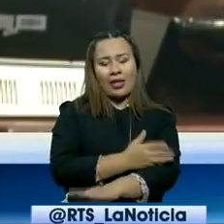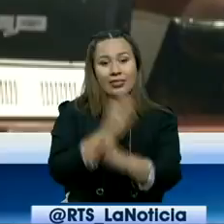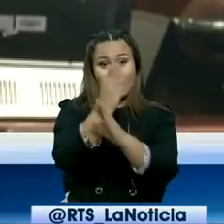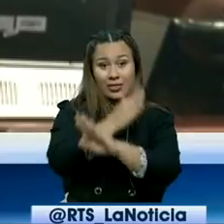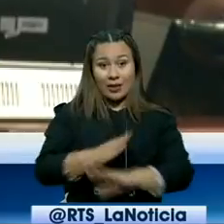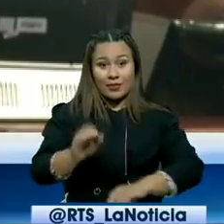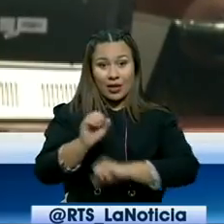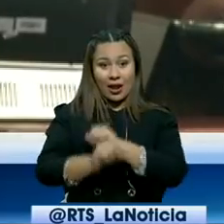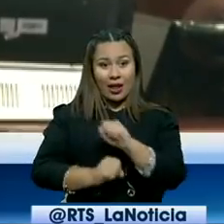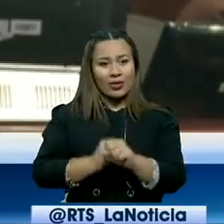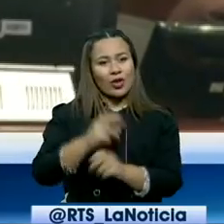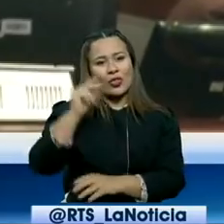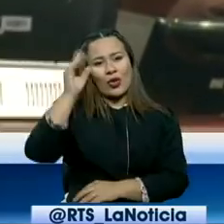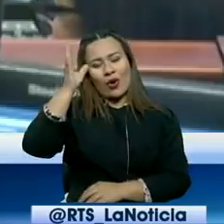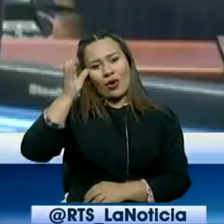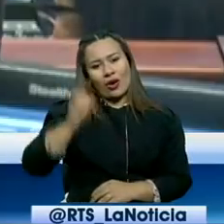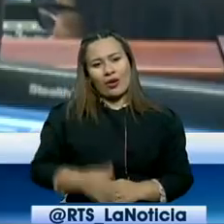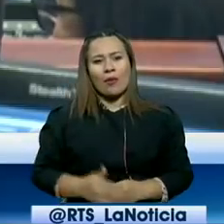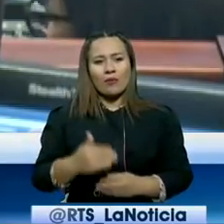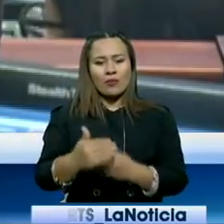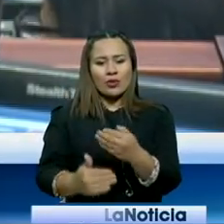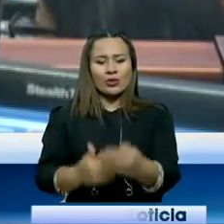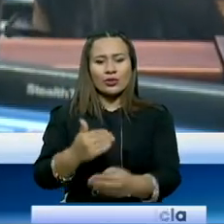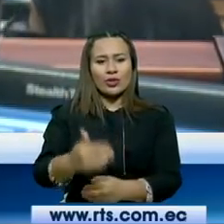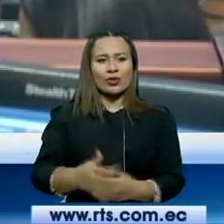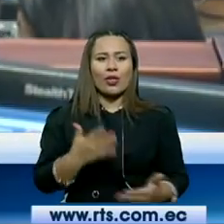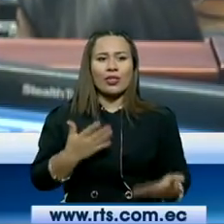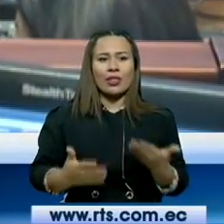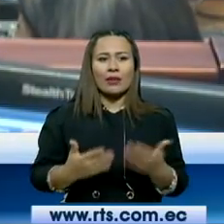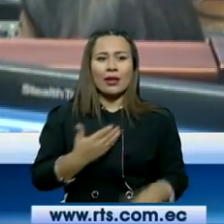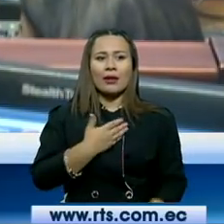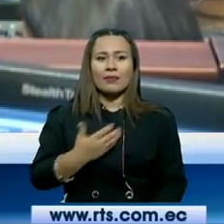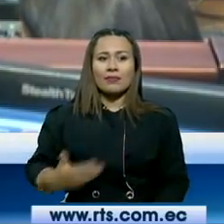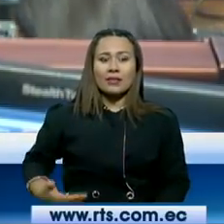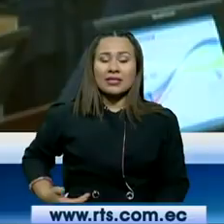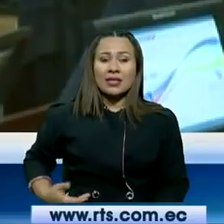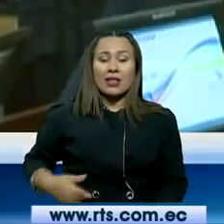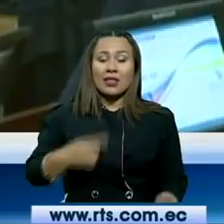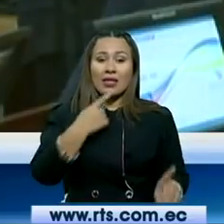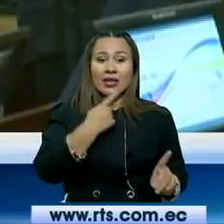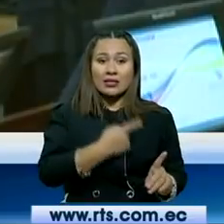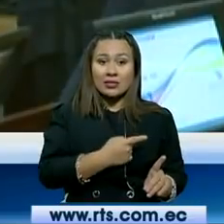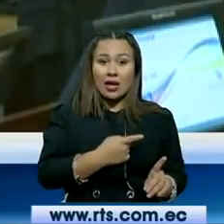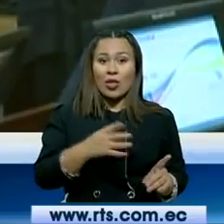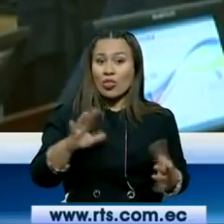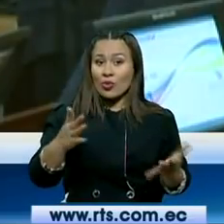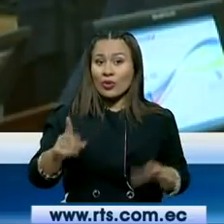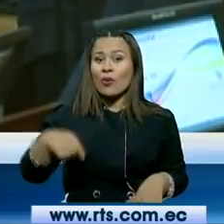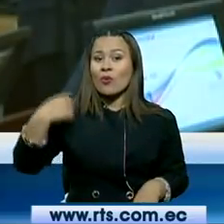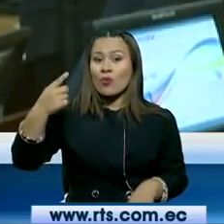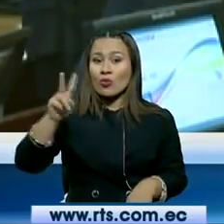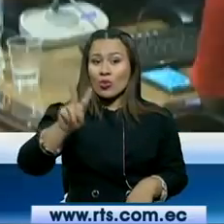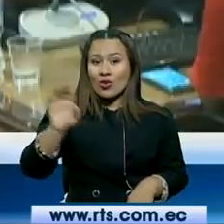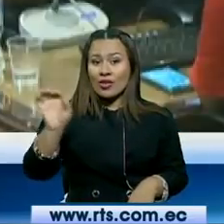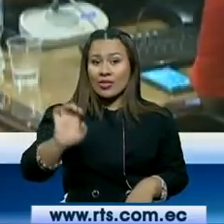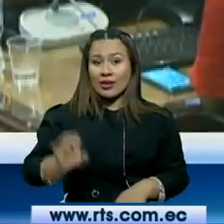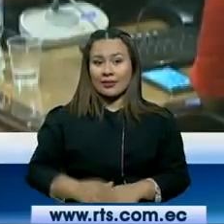año. El proceso podría seguir aún si el presidente decide aplicar la ausencia definitiva el próximo 2 de enero.